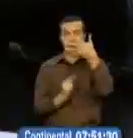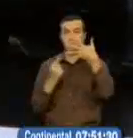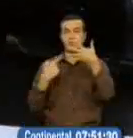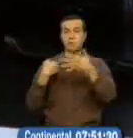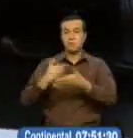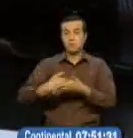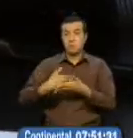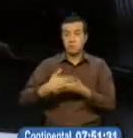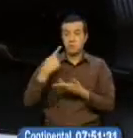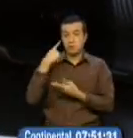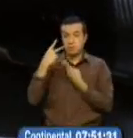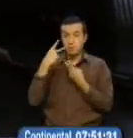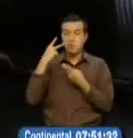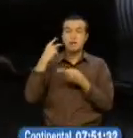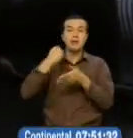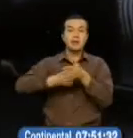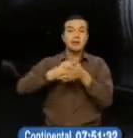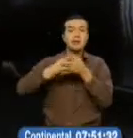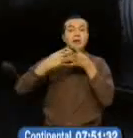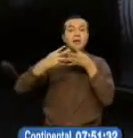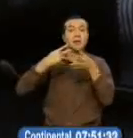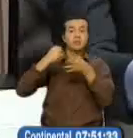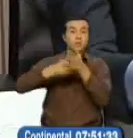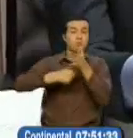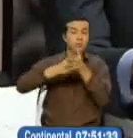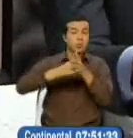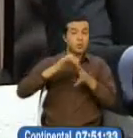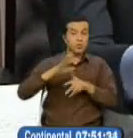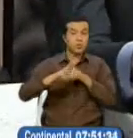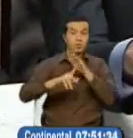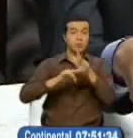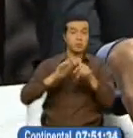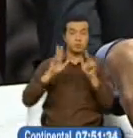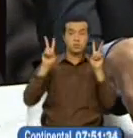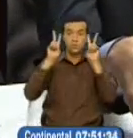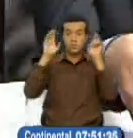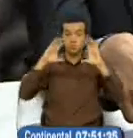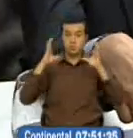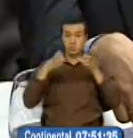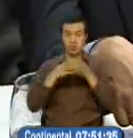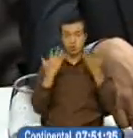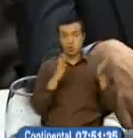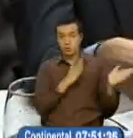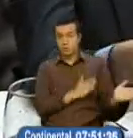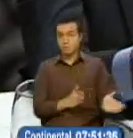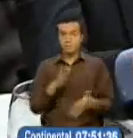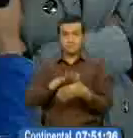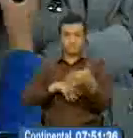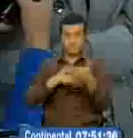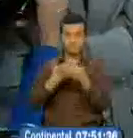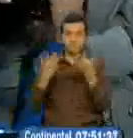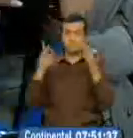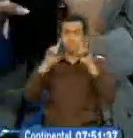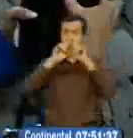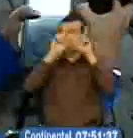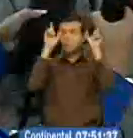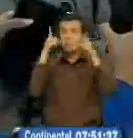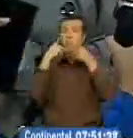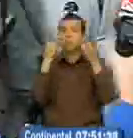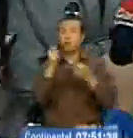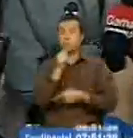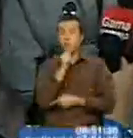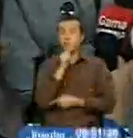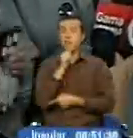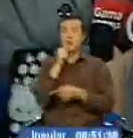sustentarán la Estrategia Nacional de Transparencia y Lucha contra la Corrupción. El Frente estableció un cronograma de reuniones con el sector público, privado y